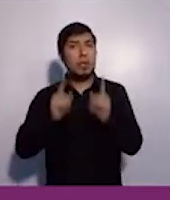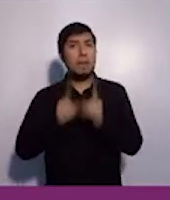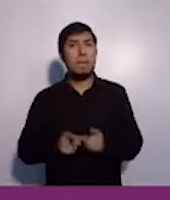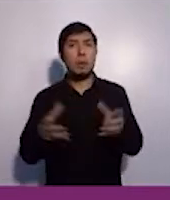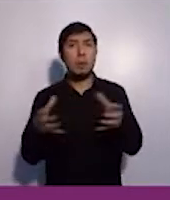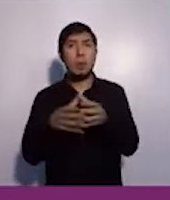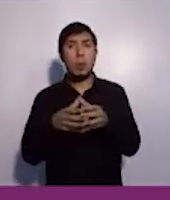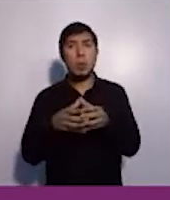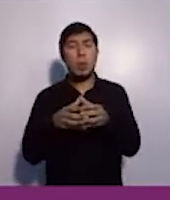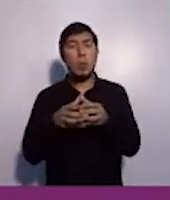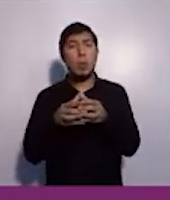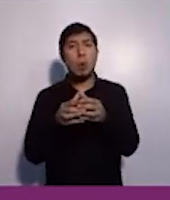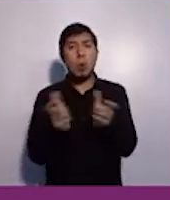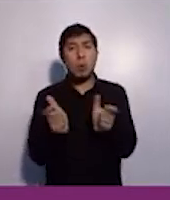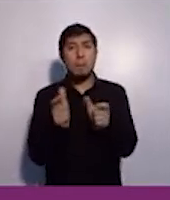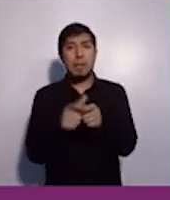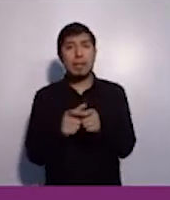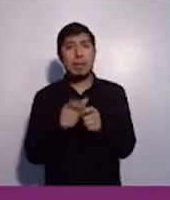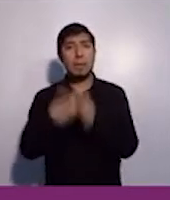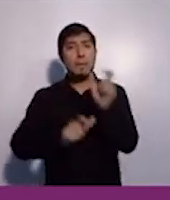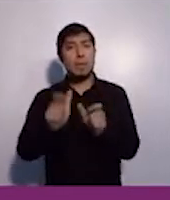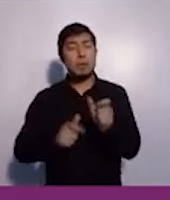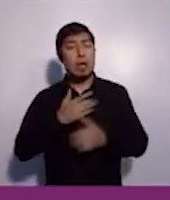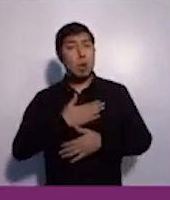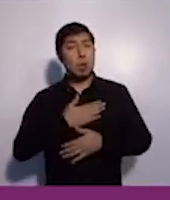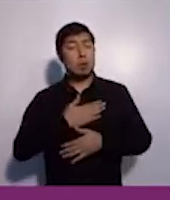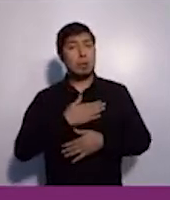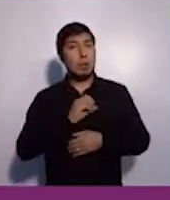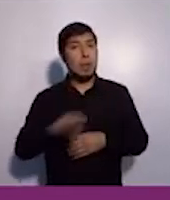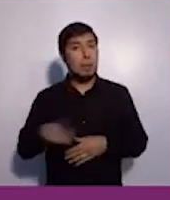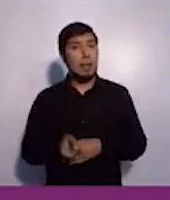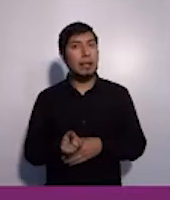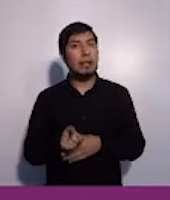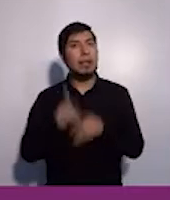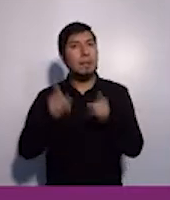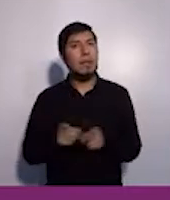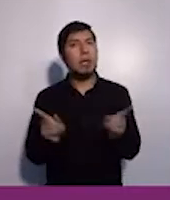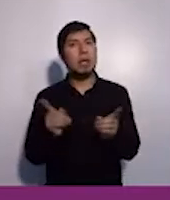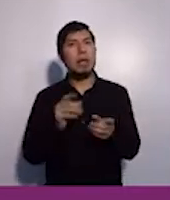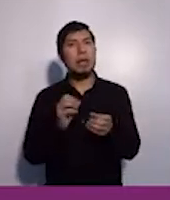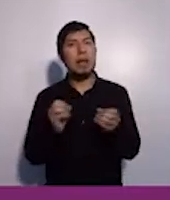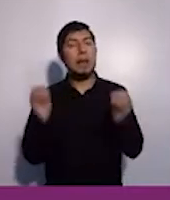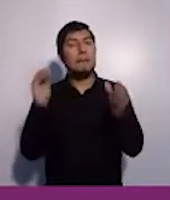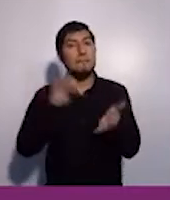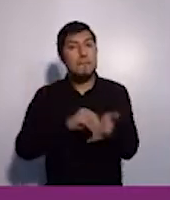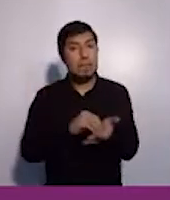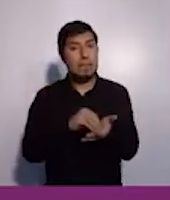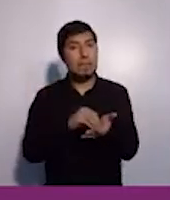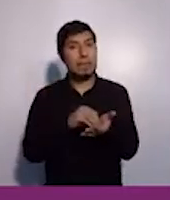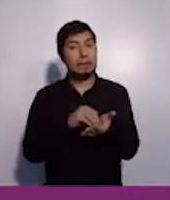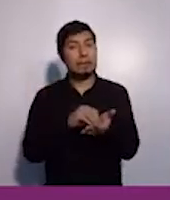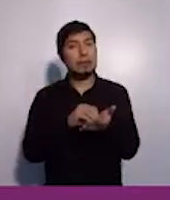reducido de casos con síntomas. Próximamente vamos a empezar a incorporar la modalidad de ir